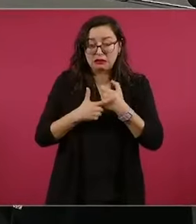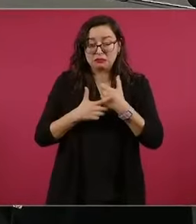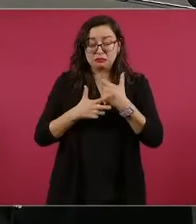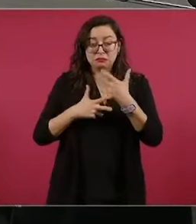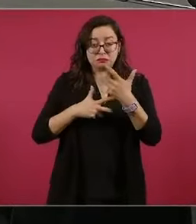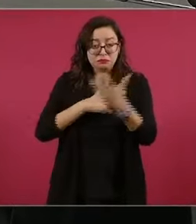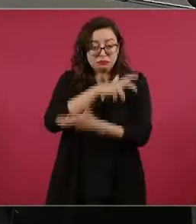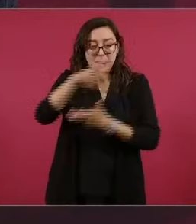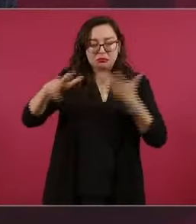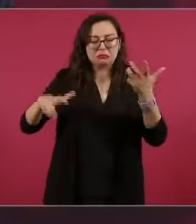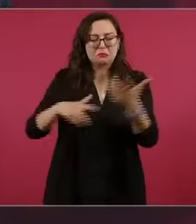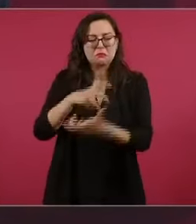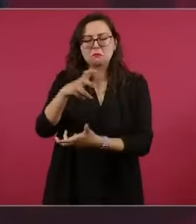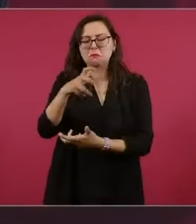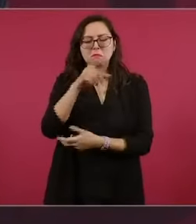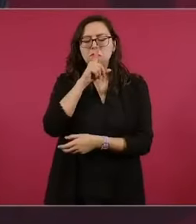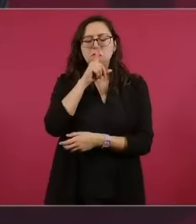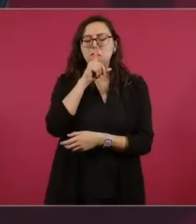nada.